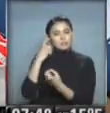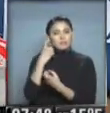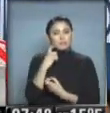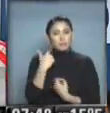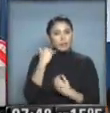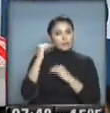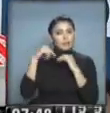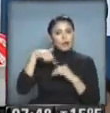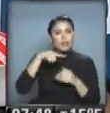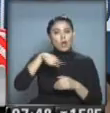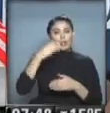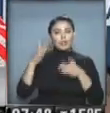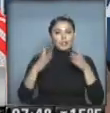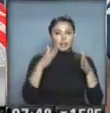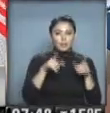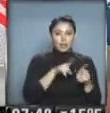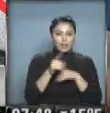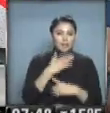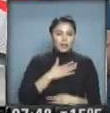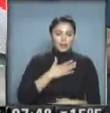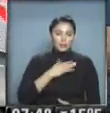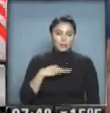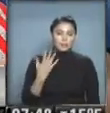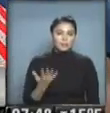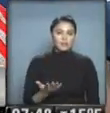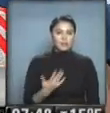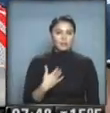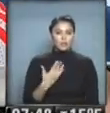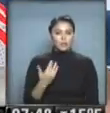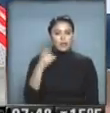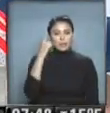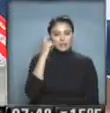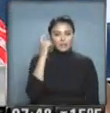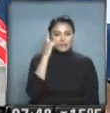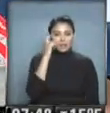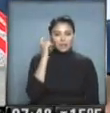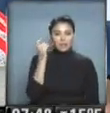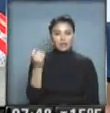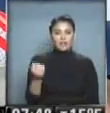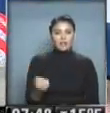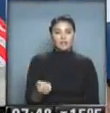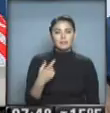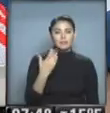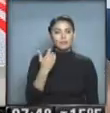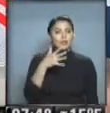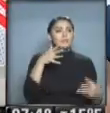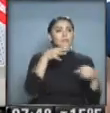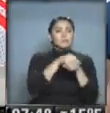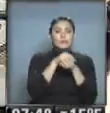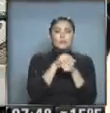en otra etapa de mi vida, de mi carrera, y creo que le he aprendido mucho a muchos amigos,